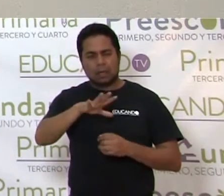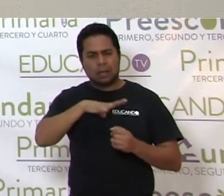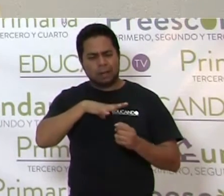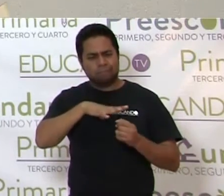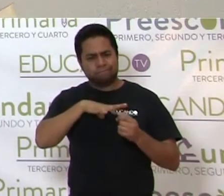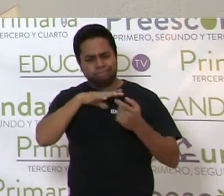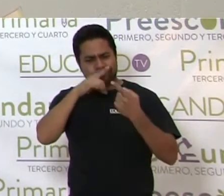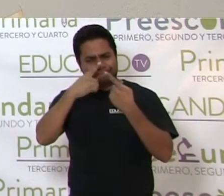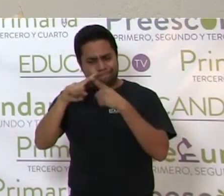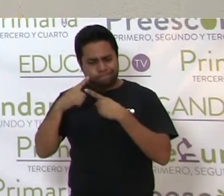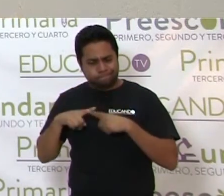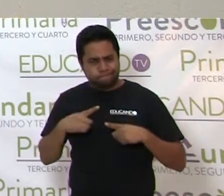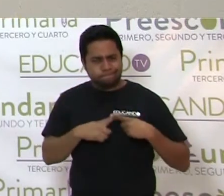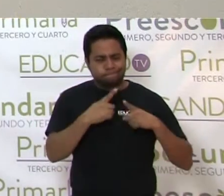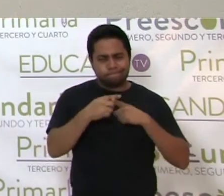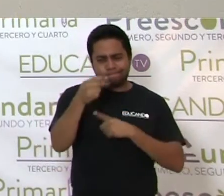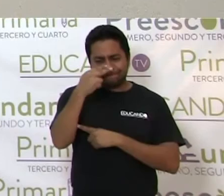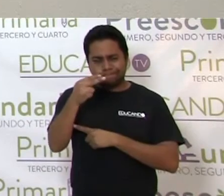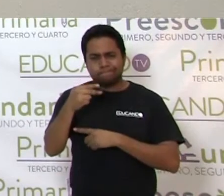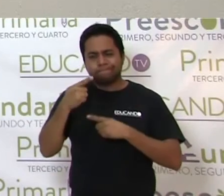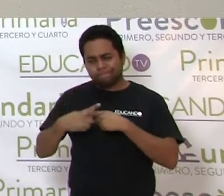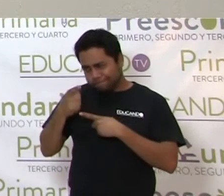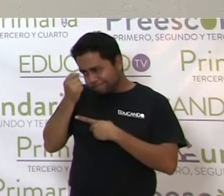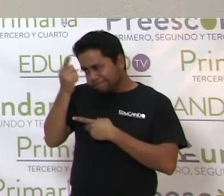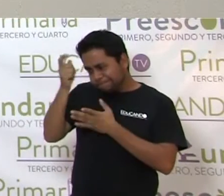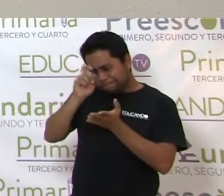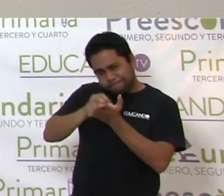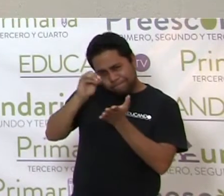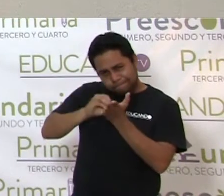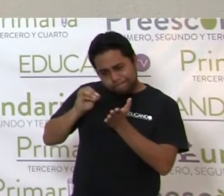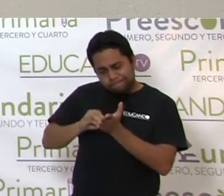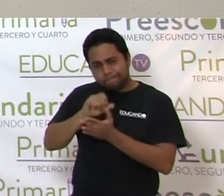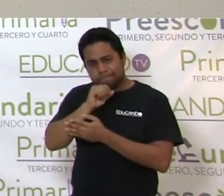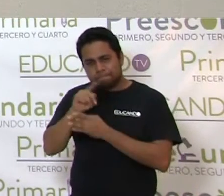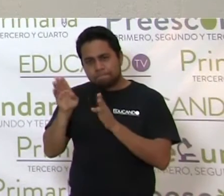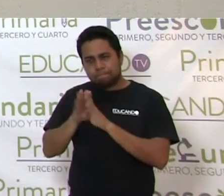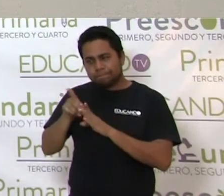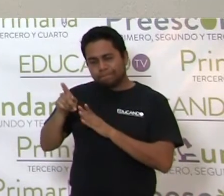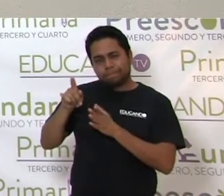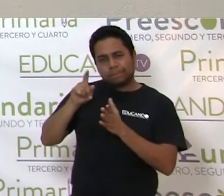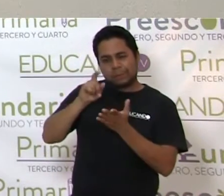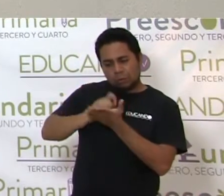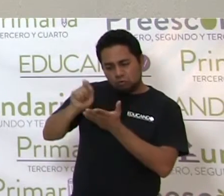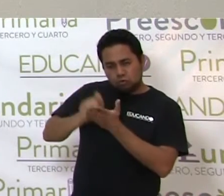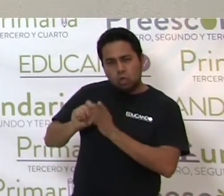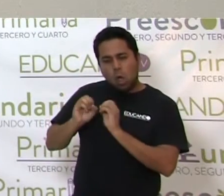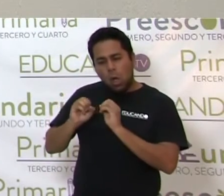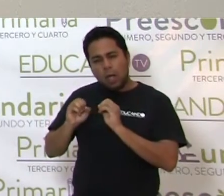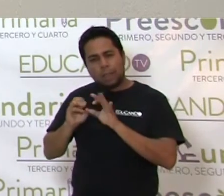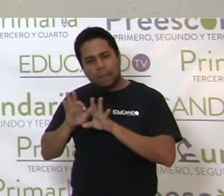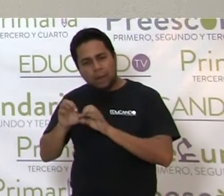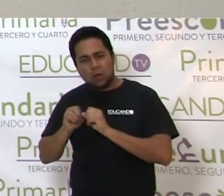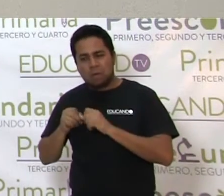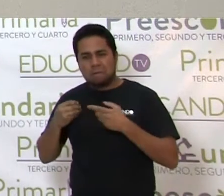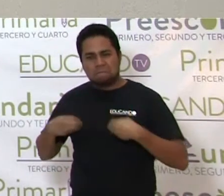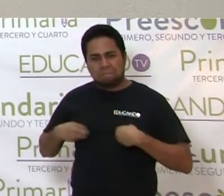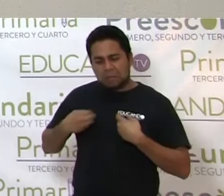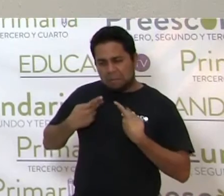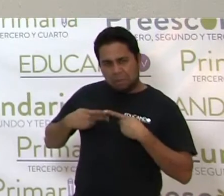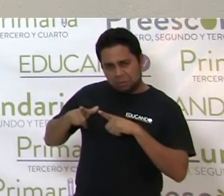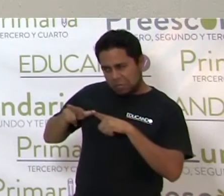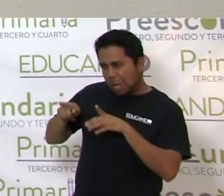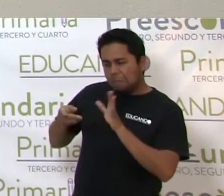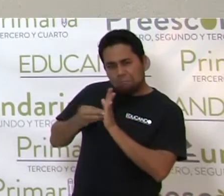nos pone los nombres de todos los autores y un pequeño resumen de su trabajo o de su vida personal. Pero lo